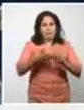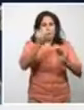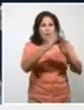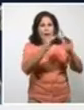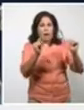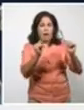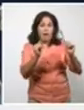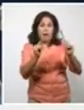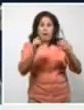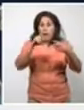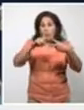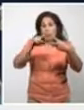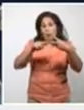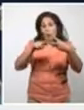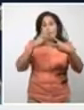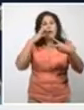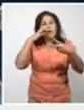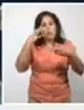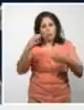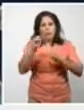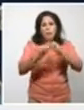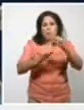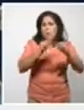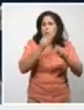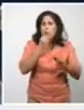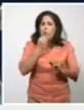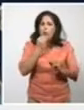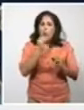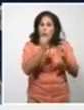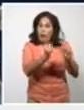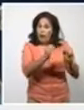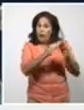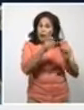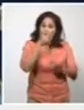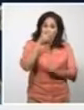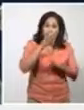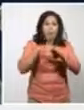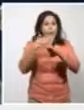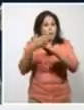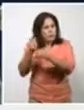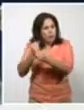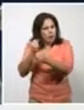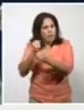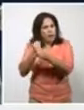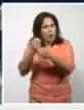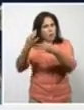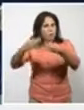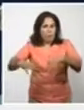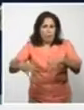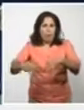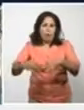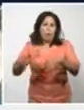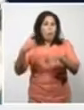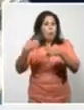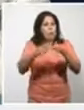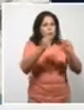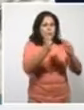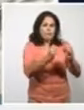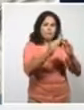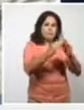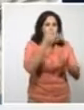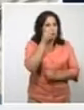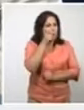siempre, incorporados unos a su actividad, sus estudios, su trabajo, su vida, y otros se mantienen todavía